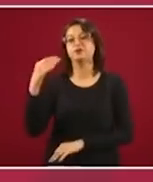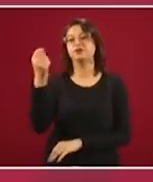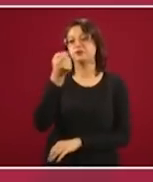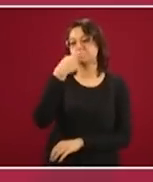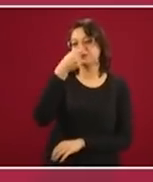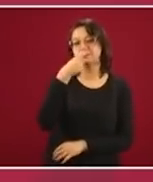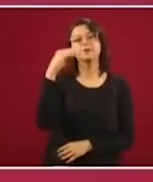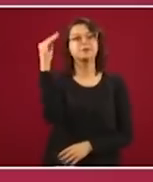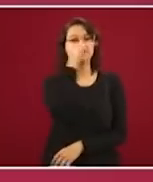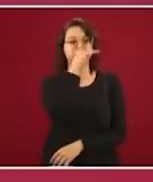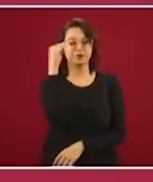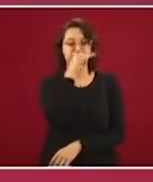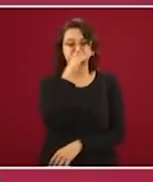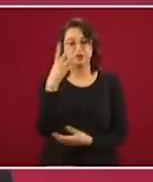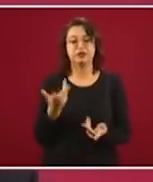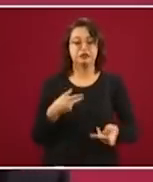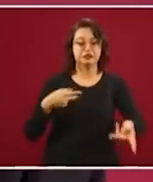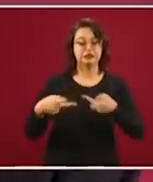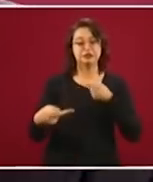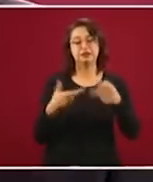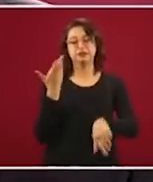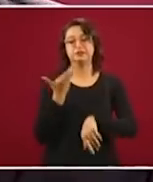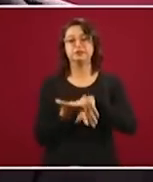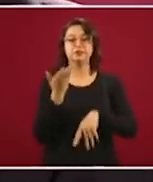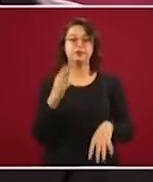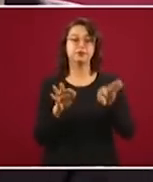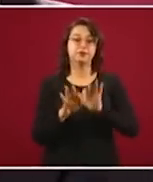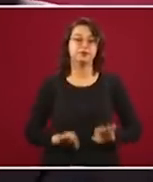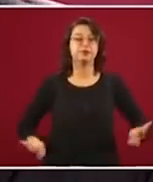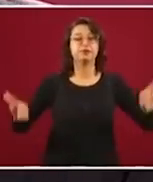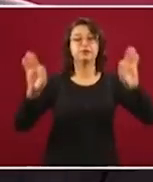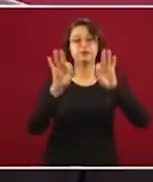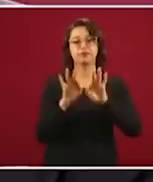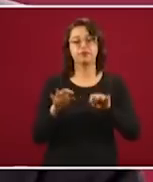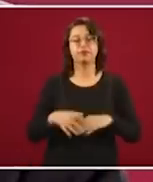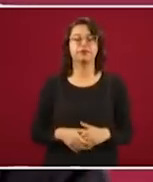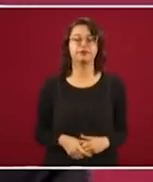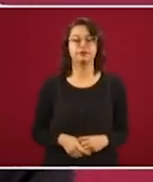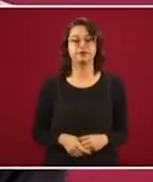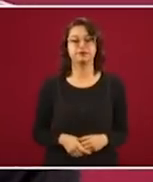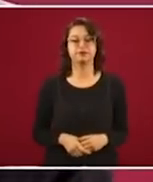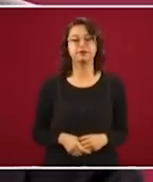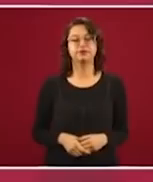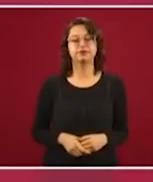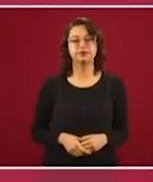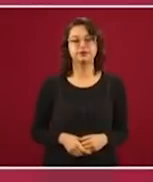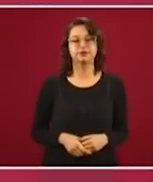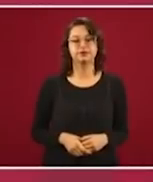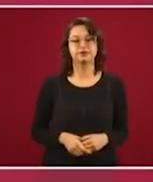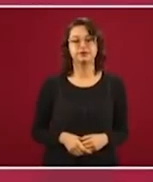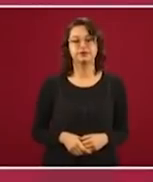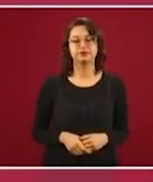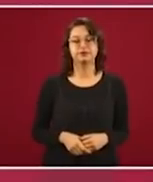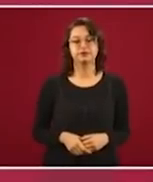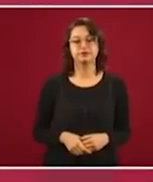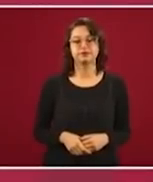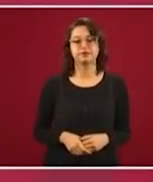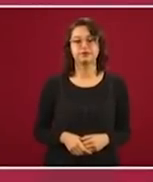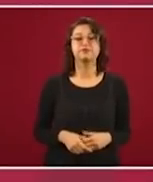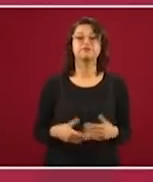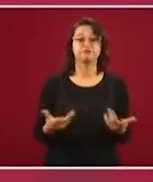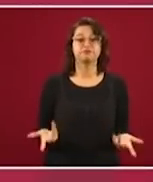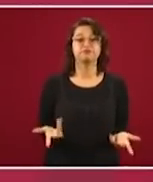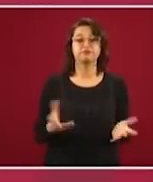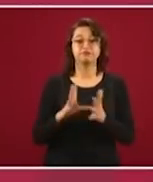plan tan importante que va a hacer realidad lo